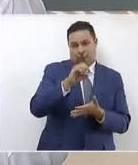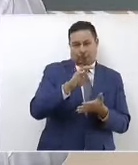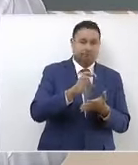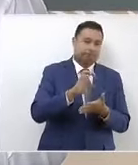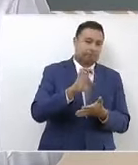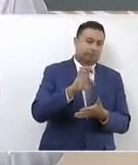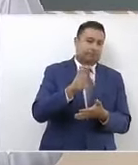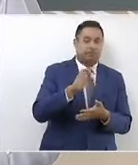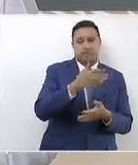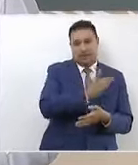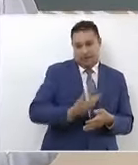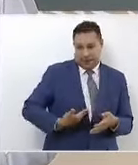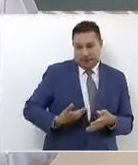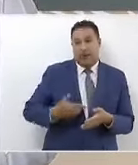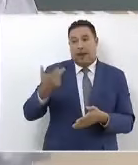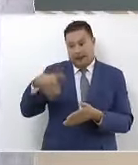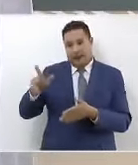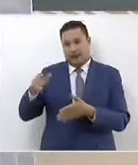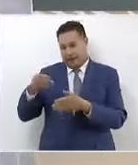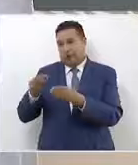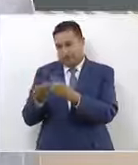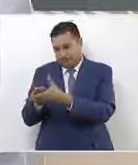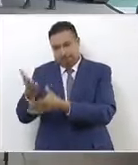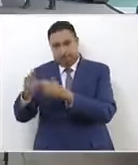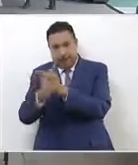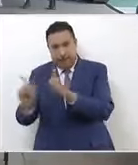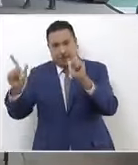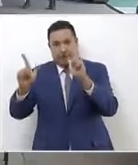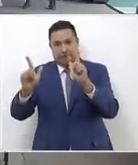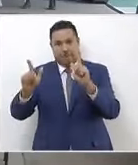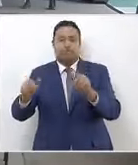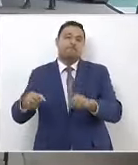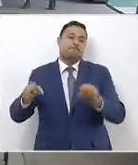Juan Sarabia. ¡Que viva Juan Sarabia!